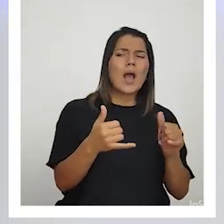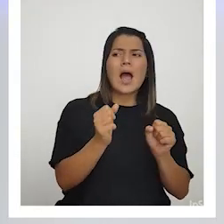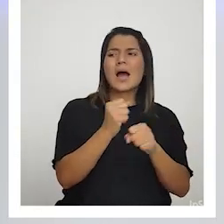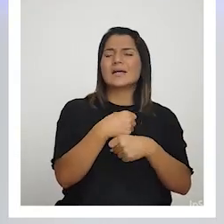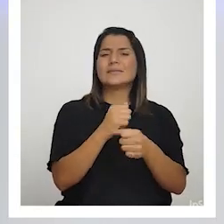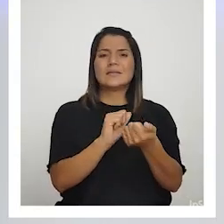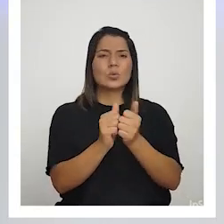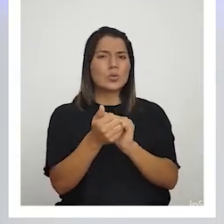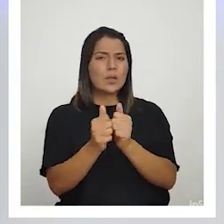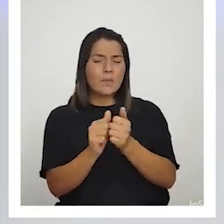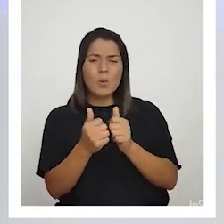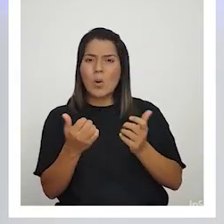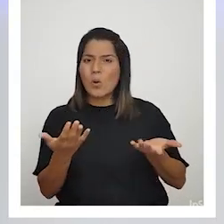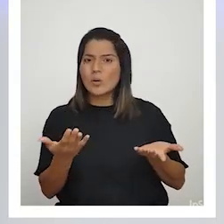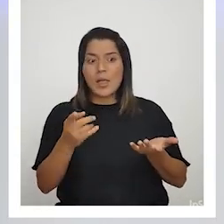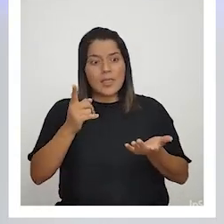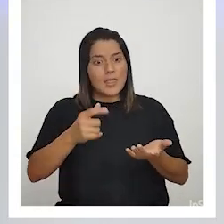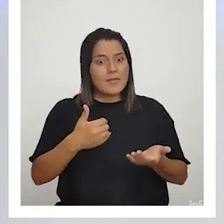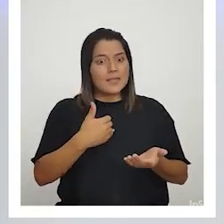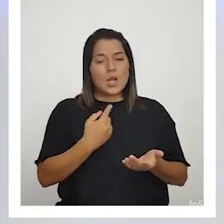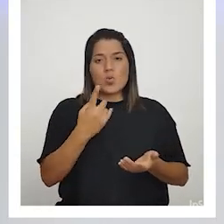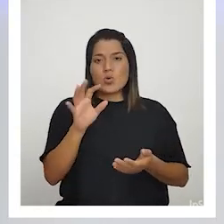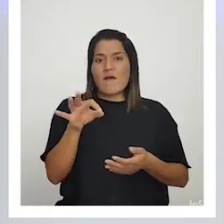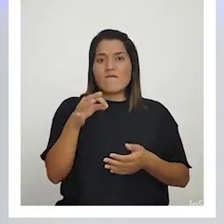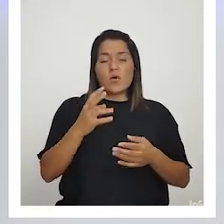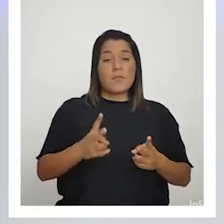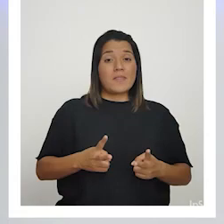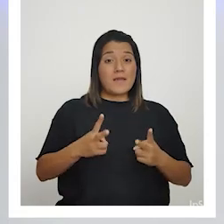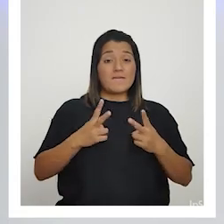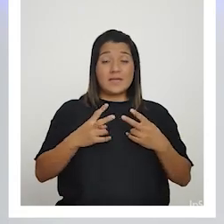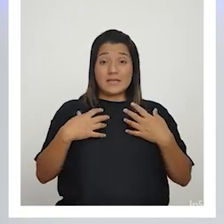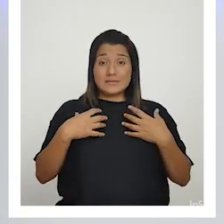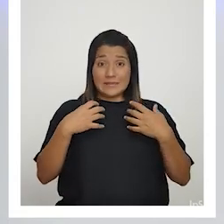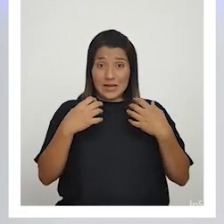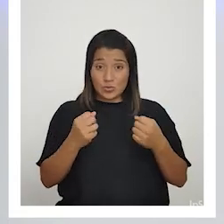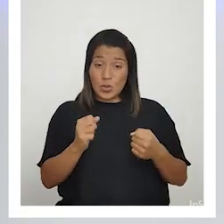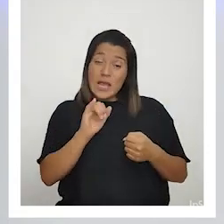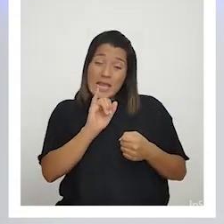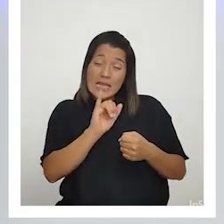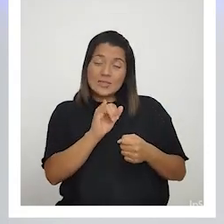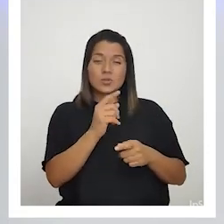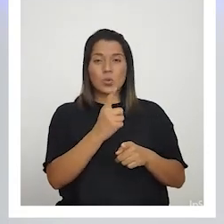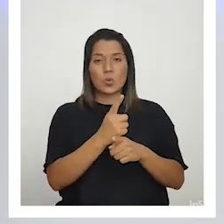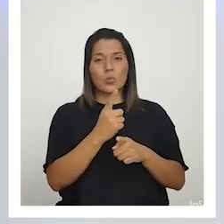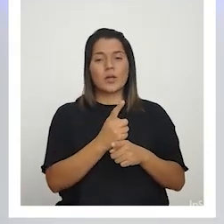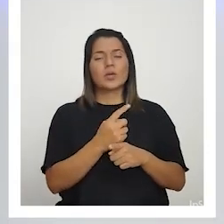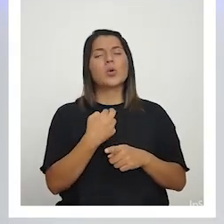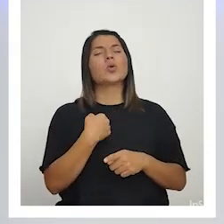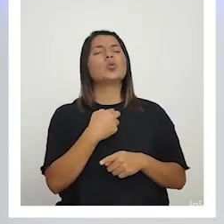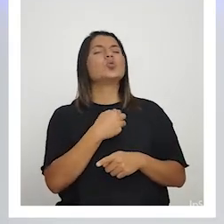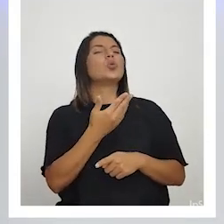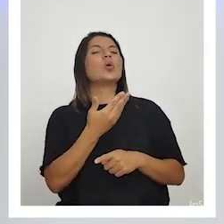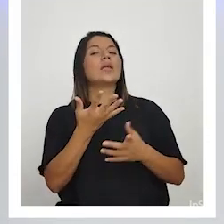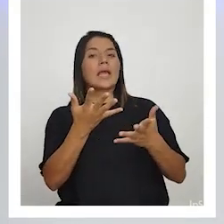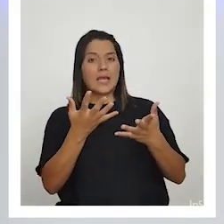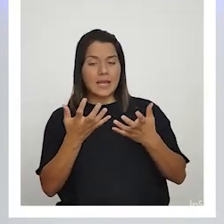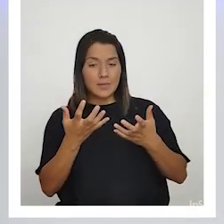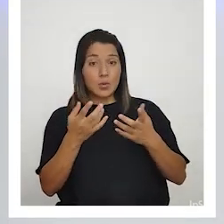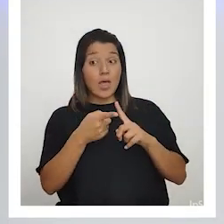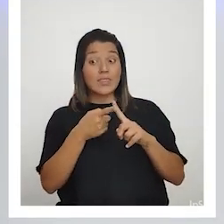un estilo de vida saludable, que es lo óptimo. Lo que se busca es a nivel nutricional en consulta del